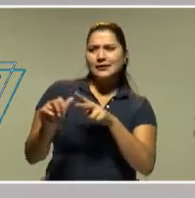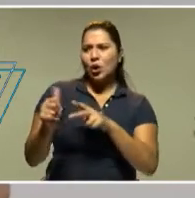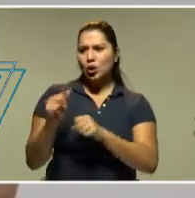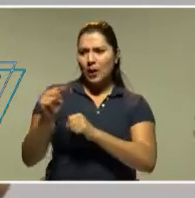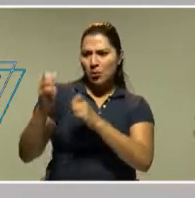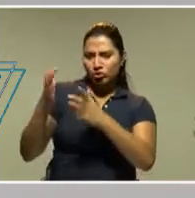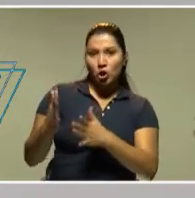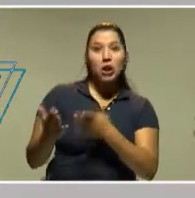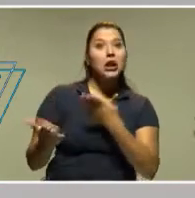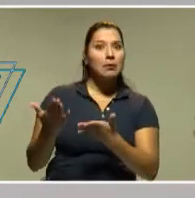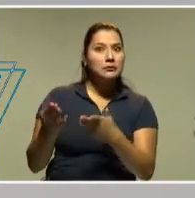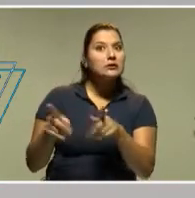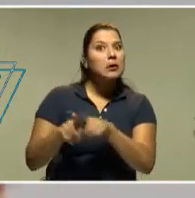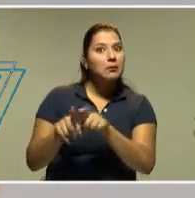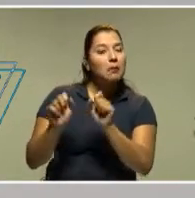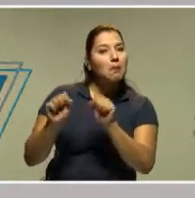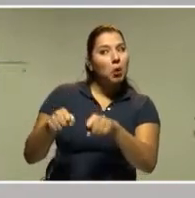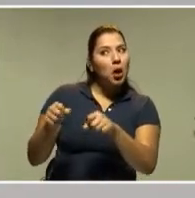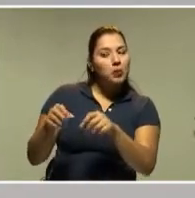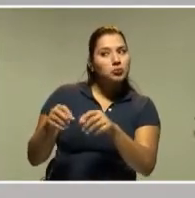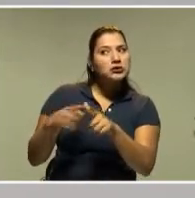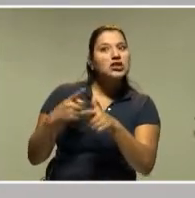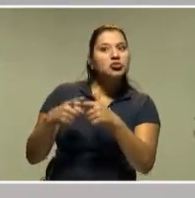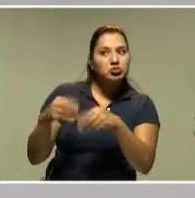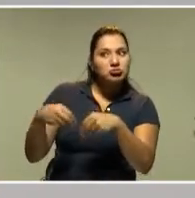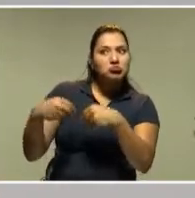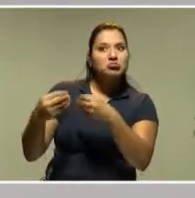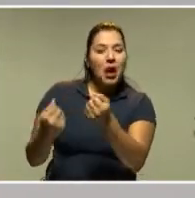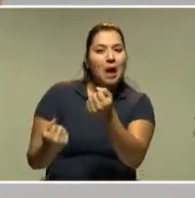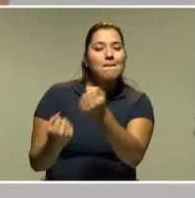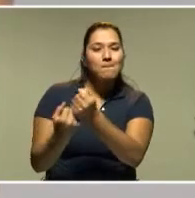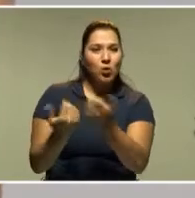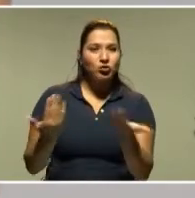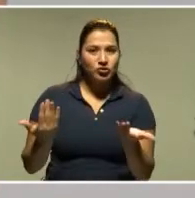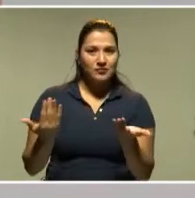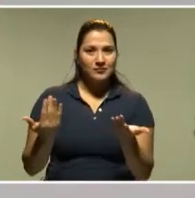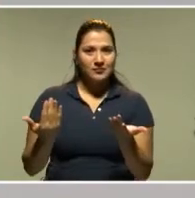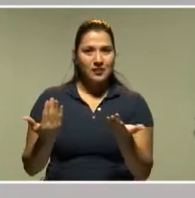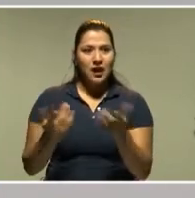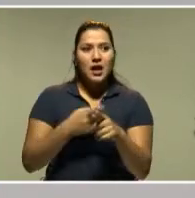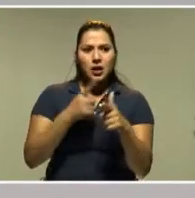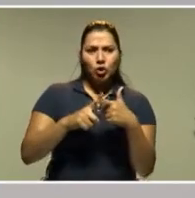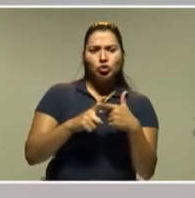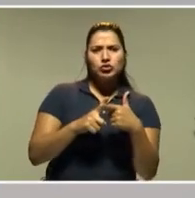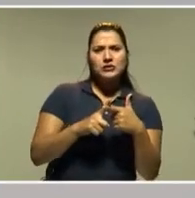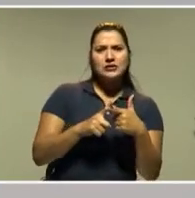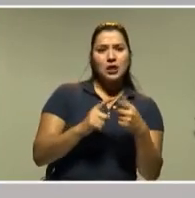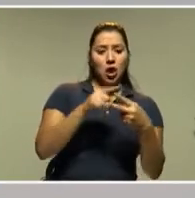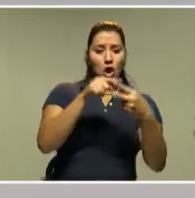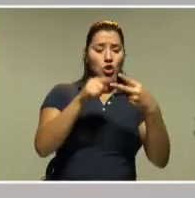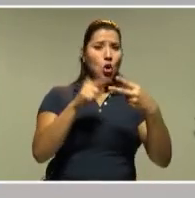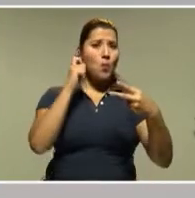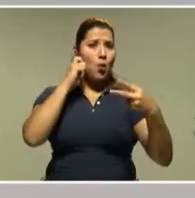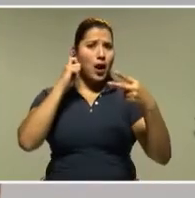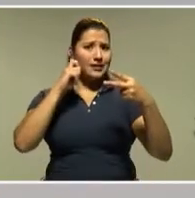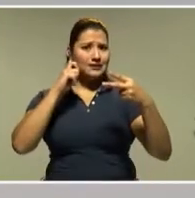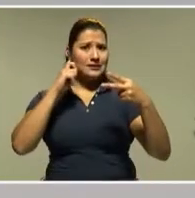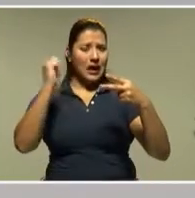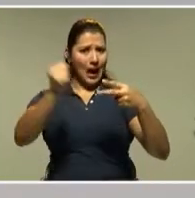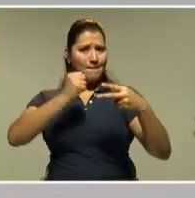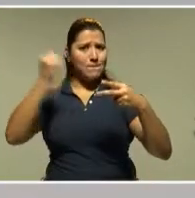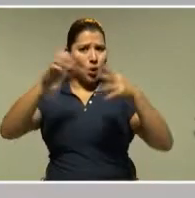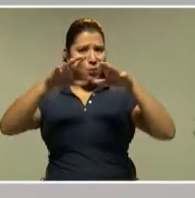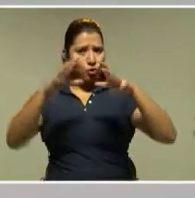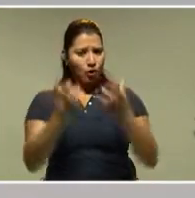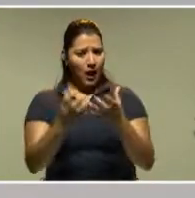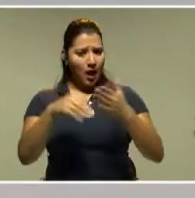importancia, están en nivel olímpico, ya va a ser como, sí, está Yocasta, dos mujeres campeonas mundiales en el país, pueden haber